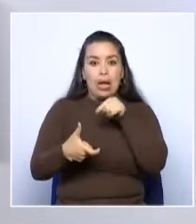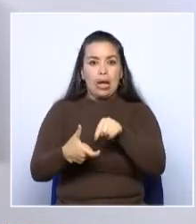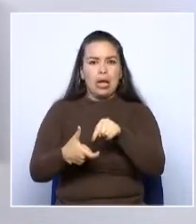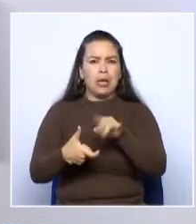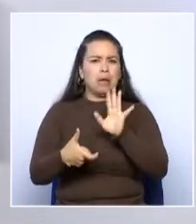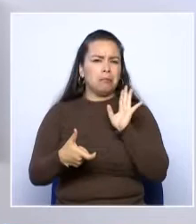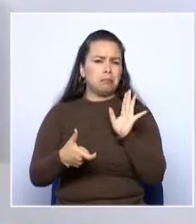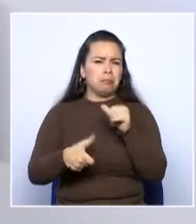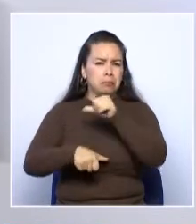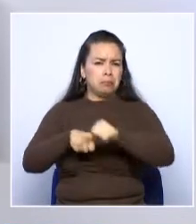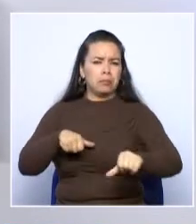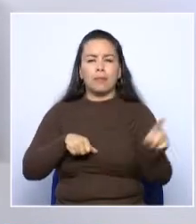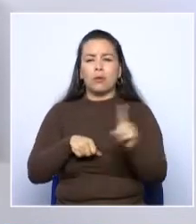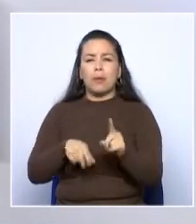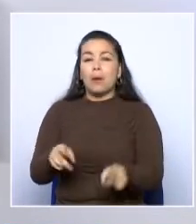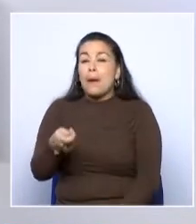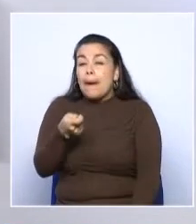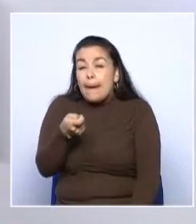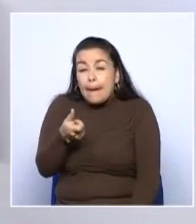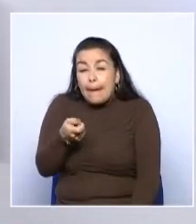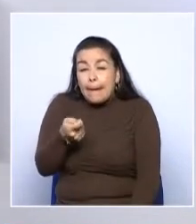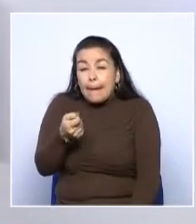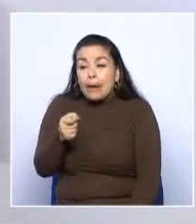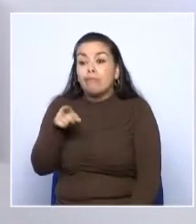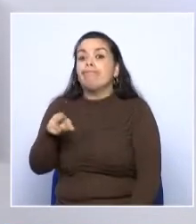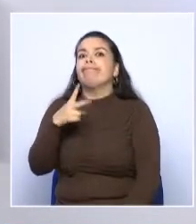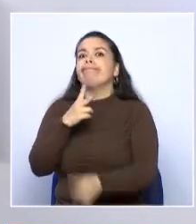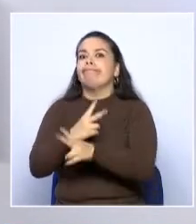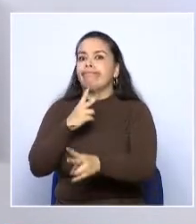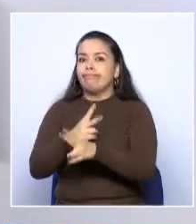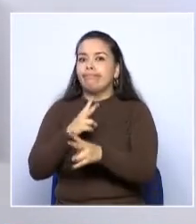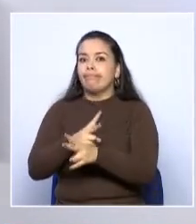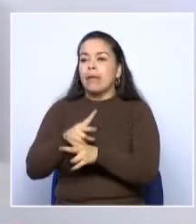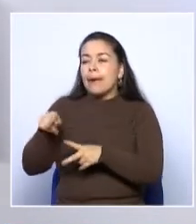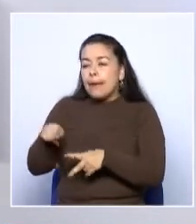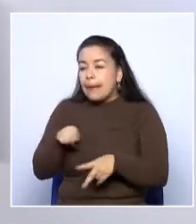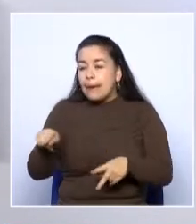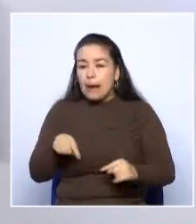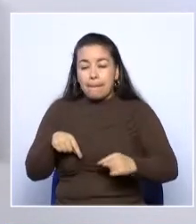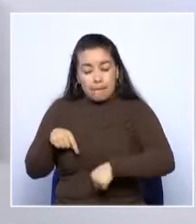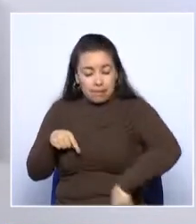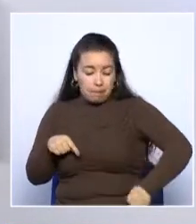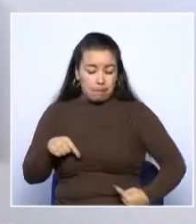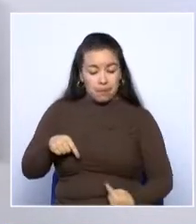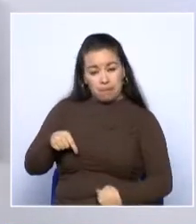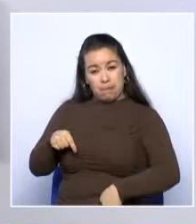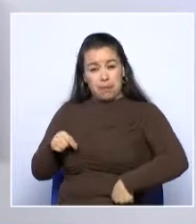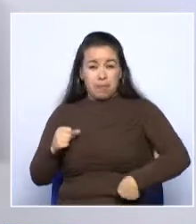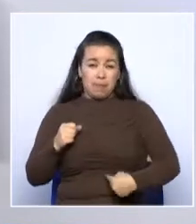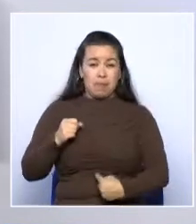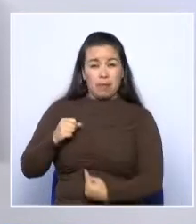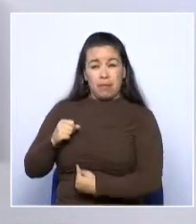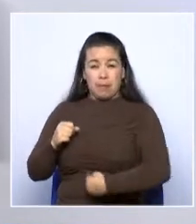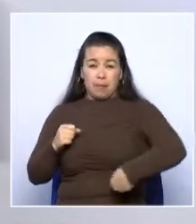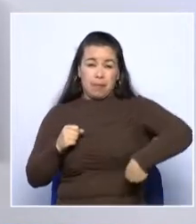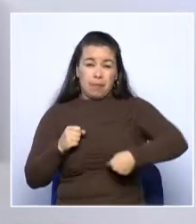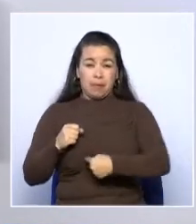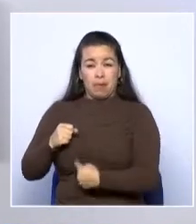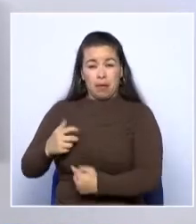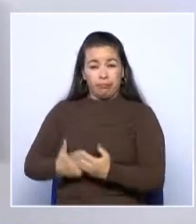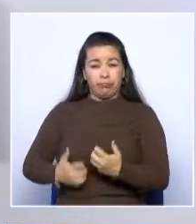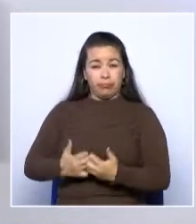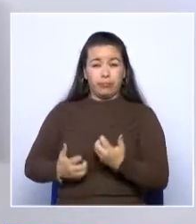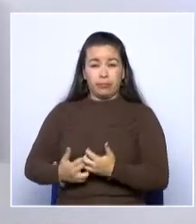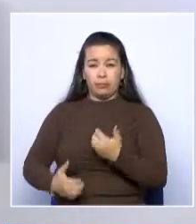qua non quirúrgicos, pero los pequeños son los peligrosos porque se van por la vía biliar, pueden dirigirse al páncreas y producir una